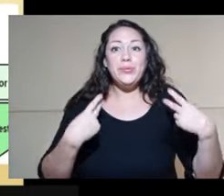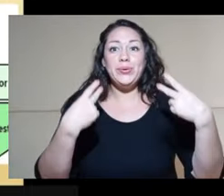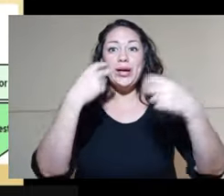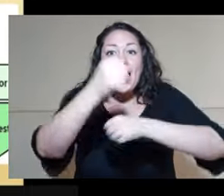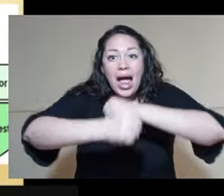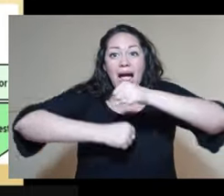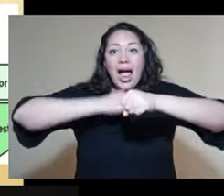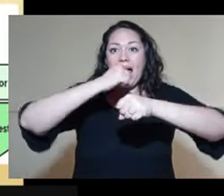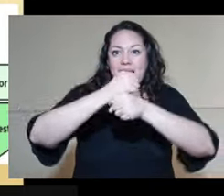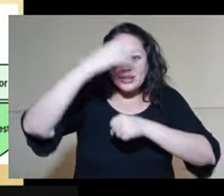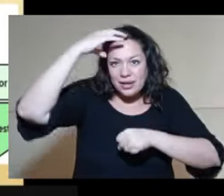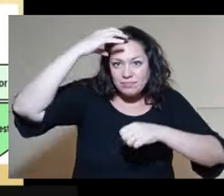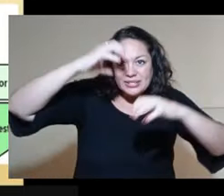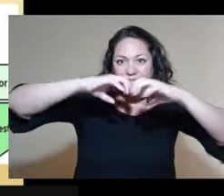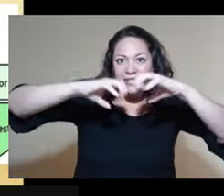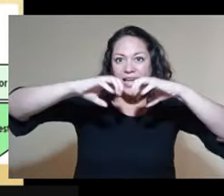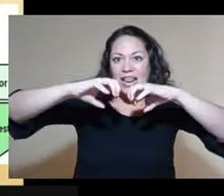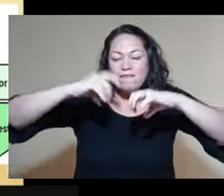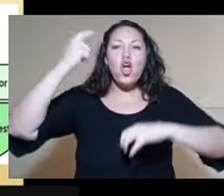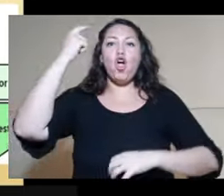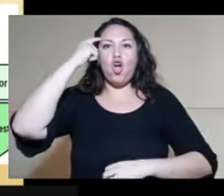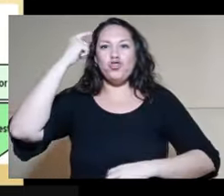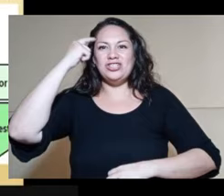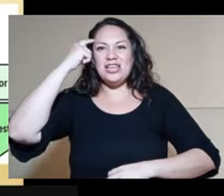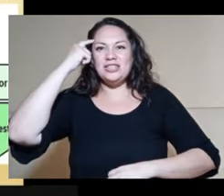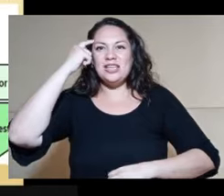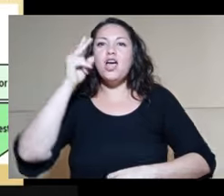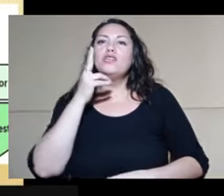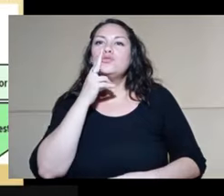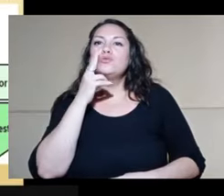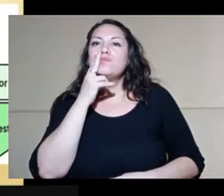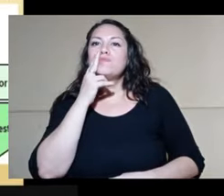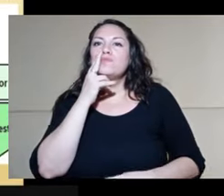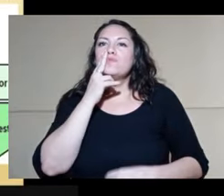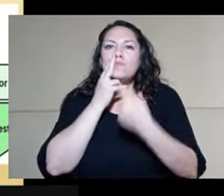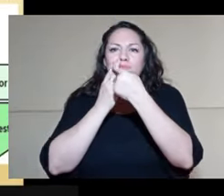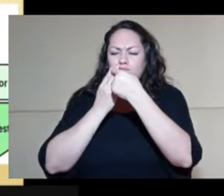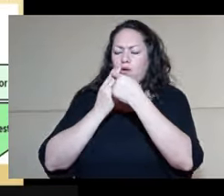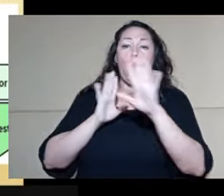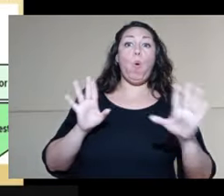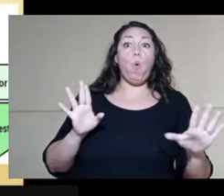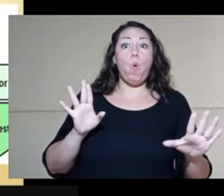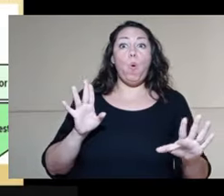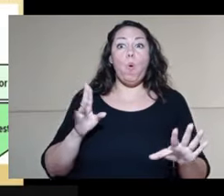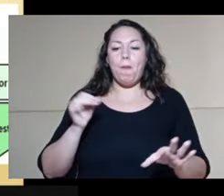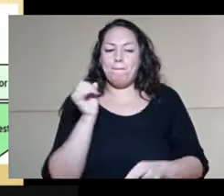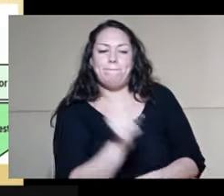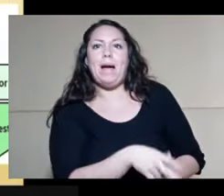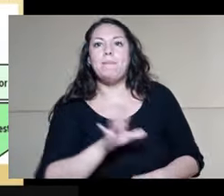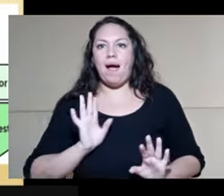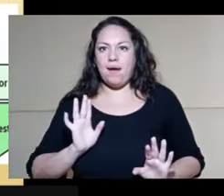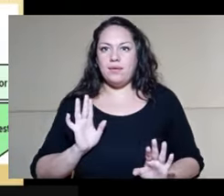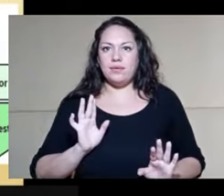piel tiene que llegar hasta el centro integrador, que es la corteza, para tomar conocimiento, conciencia, decir, el pucho se te está terminando, te estás quemando la